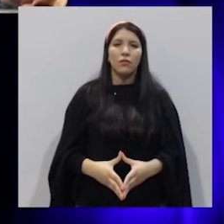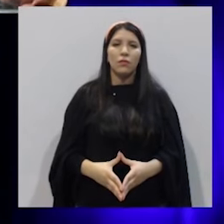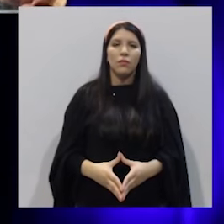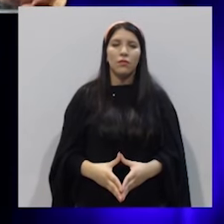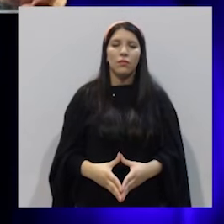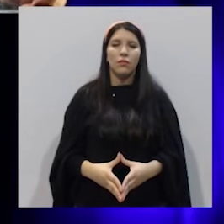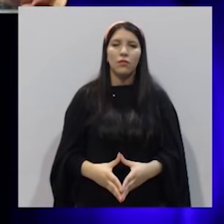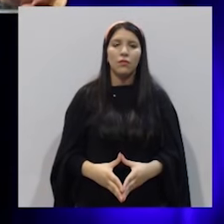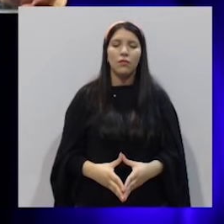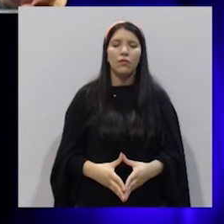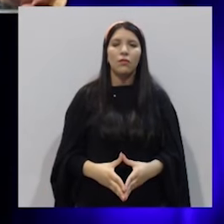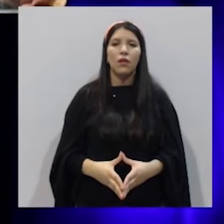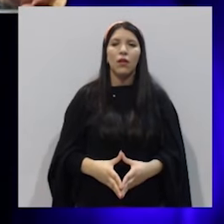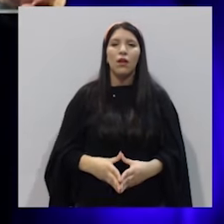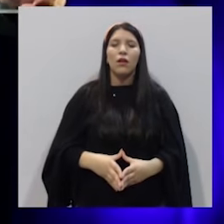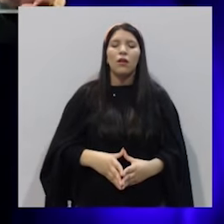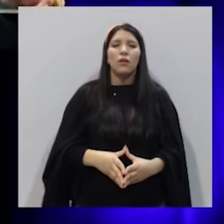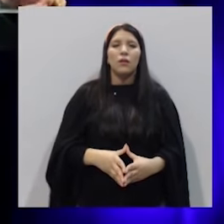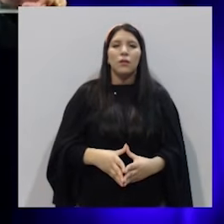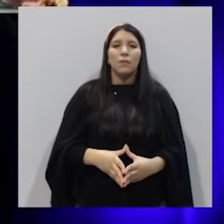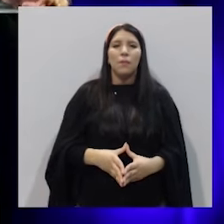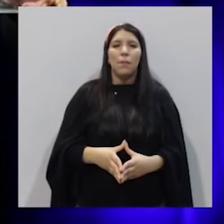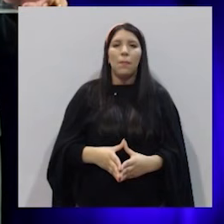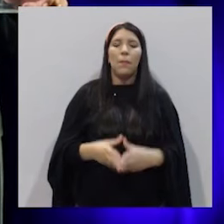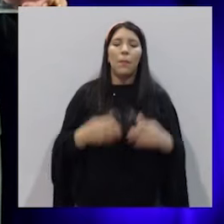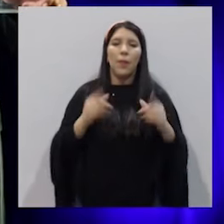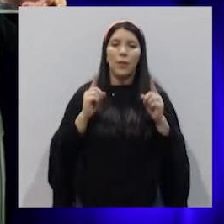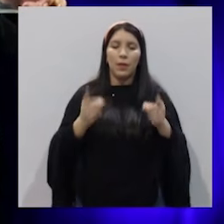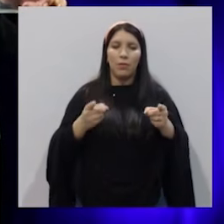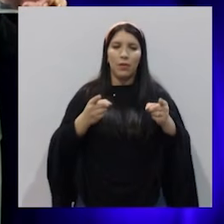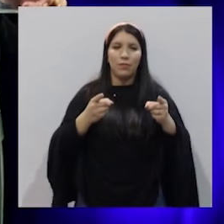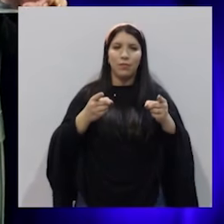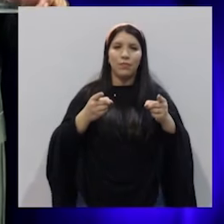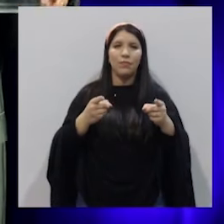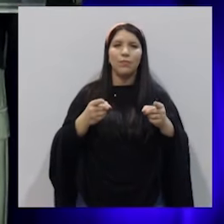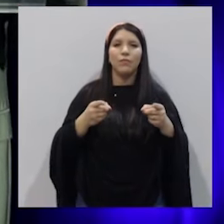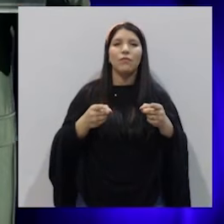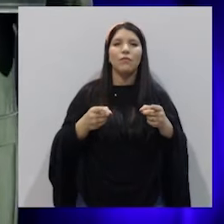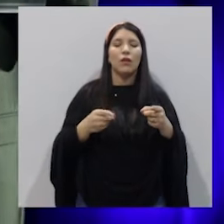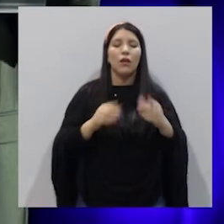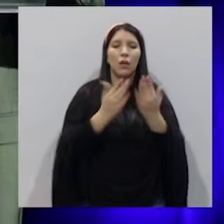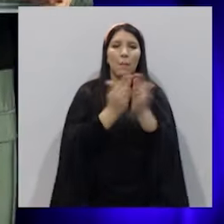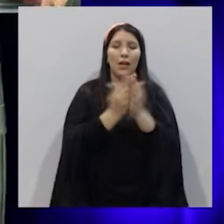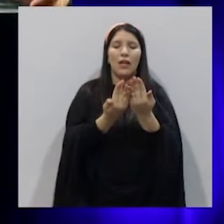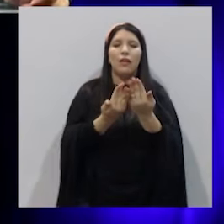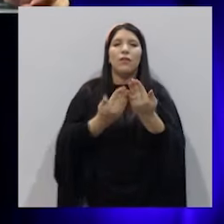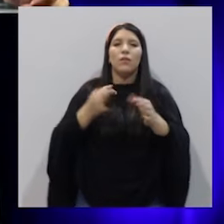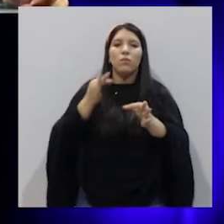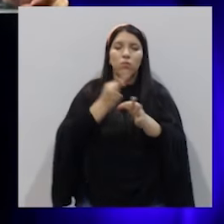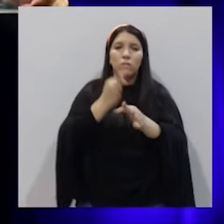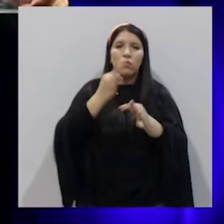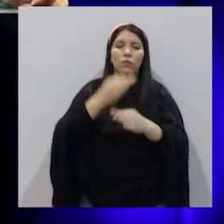de hacerlo para rogarles que sigan luchando vigorosamente por la